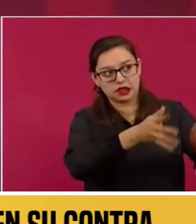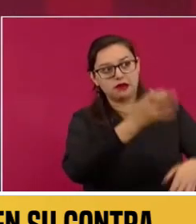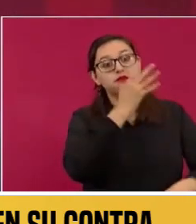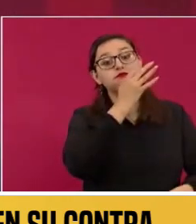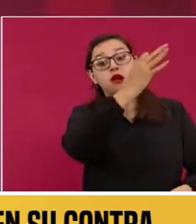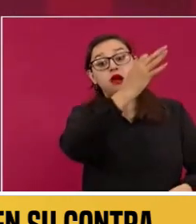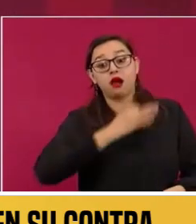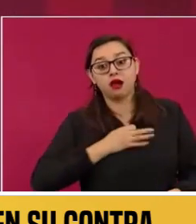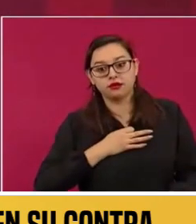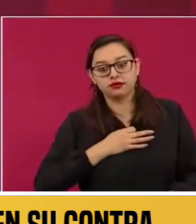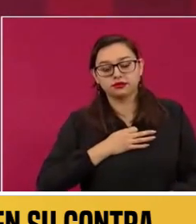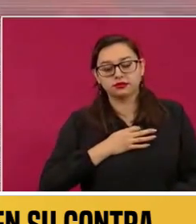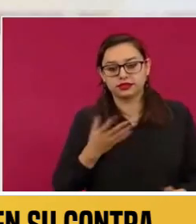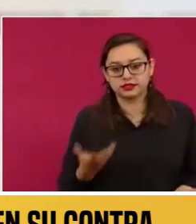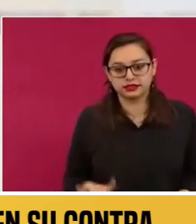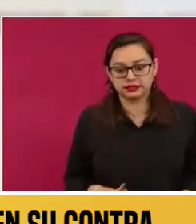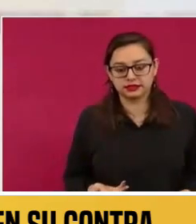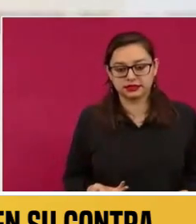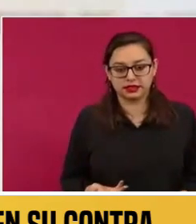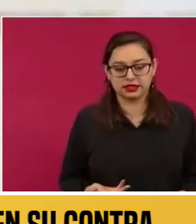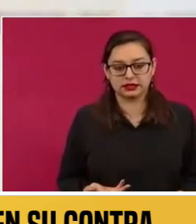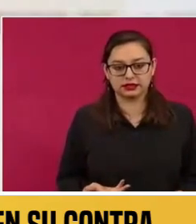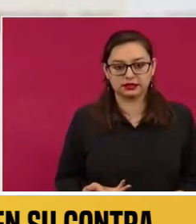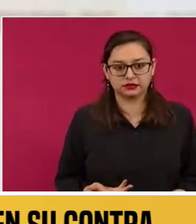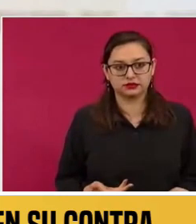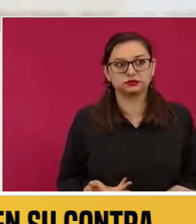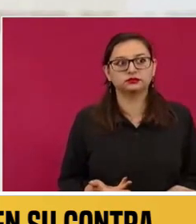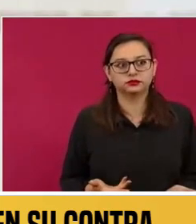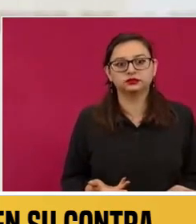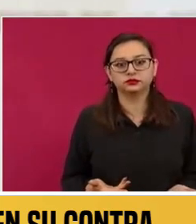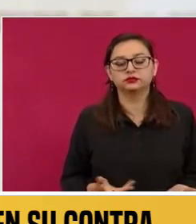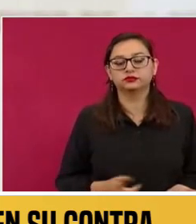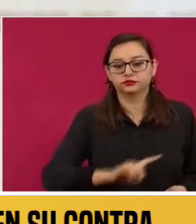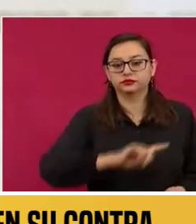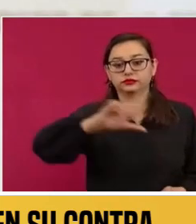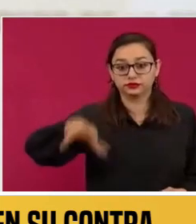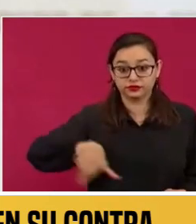como mexicanos, quiénes